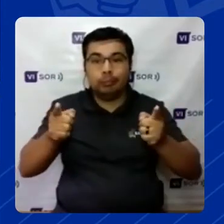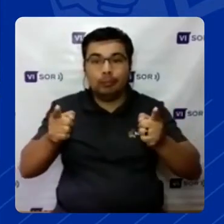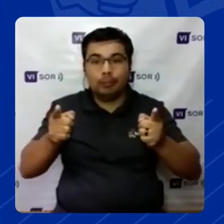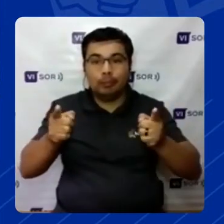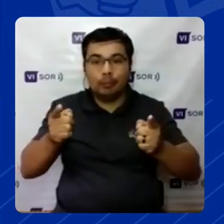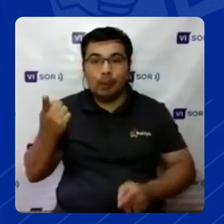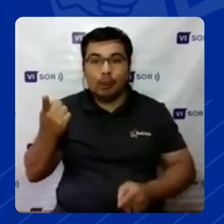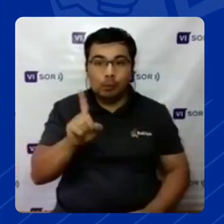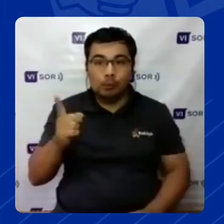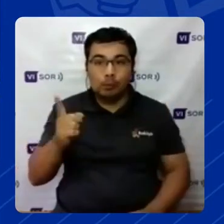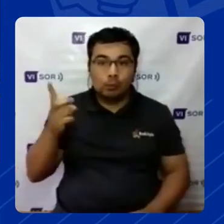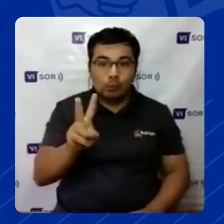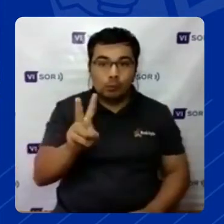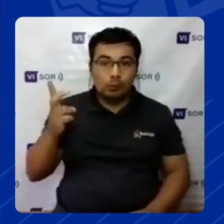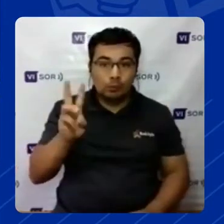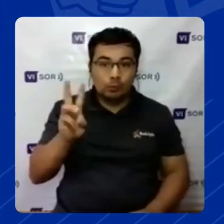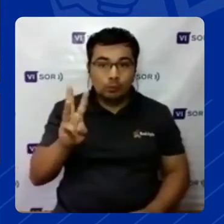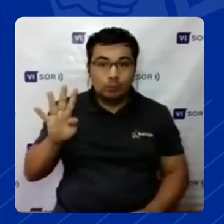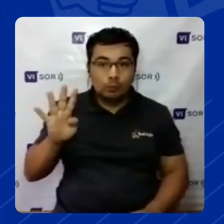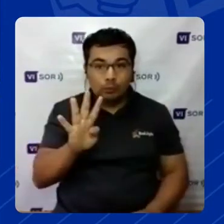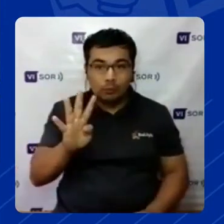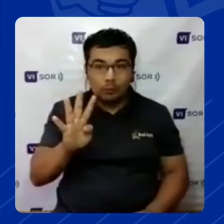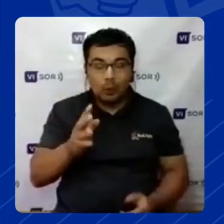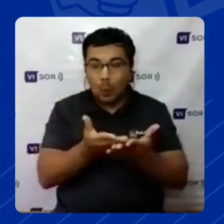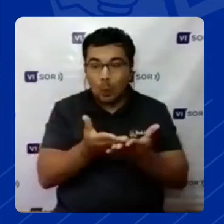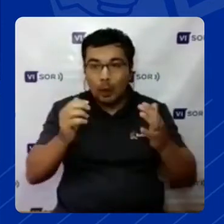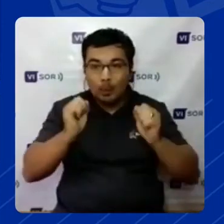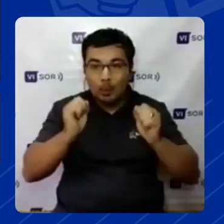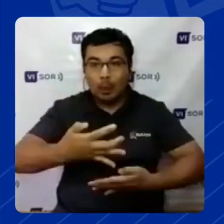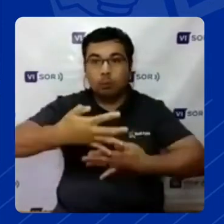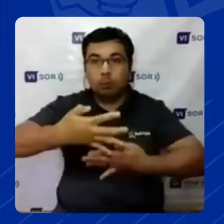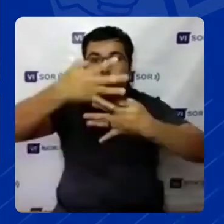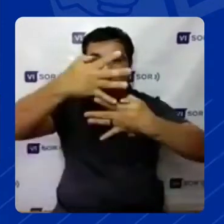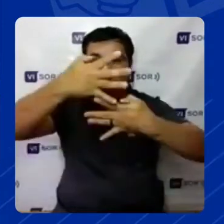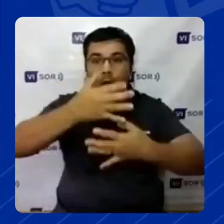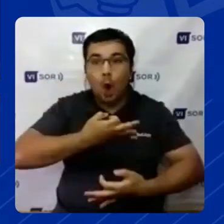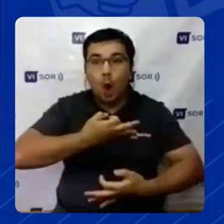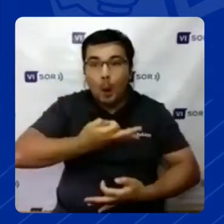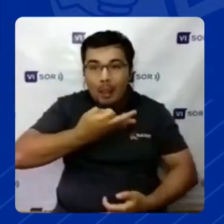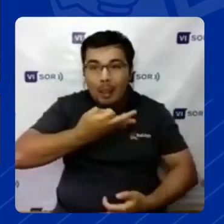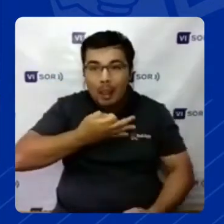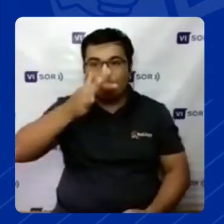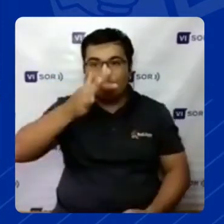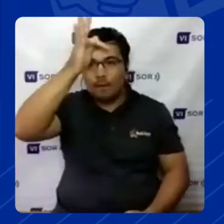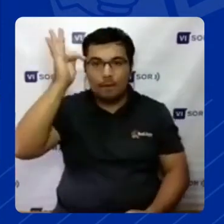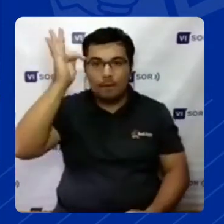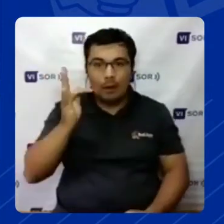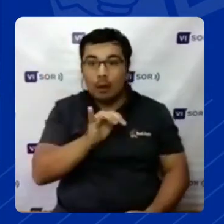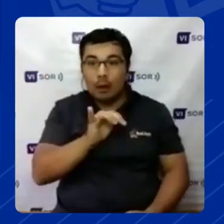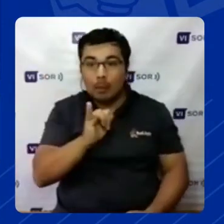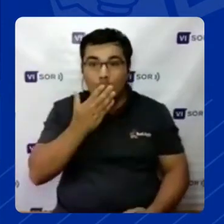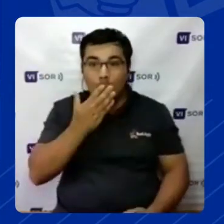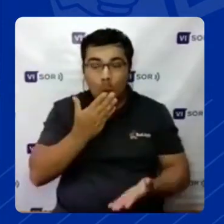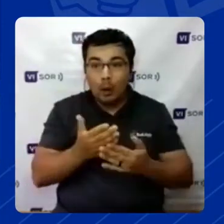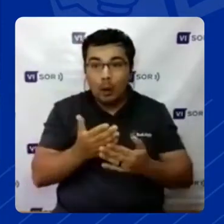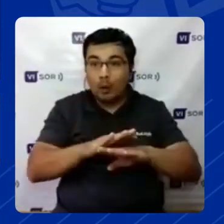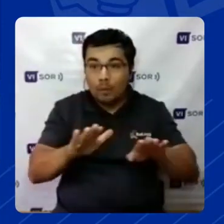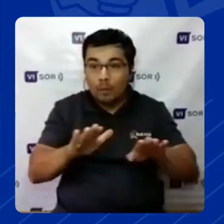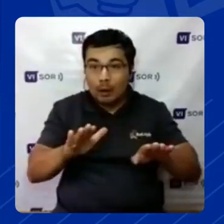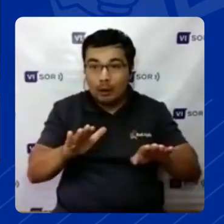en los comentarios de Facebook, ya que al final, en esta instancia de preguntas, los leeremos todos los que